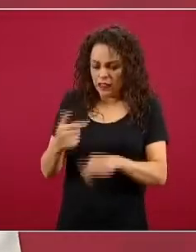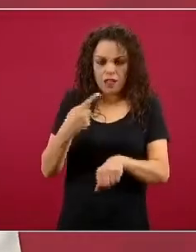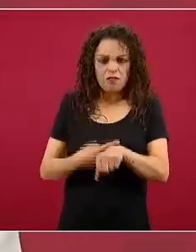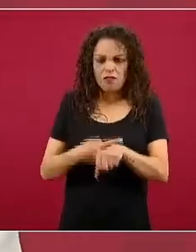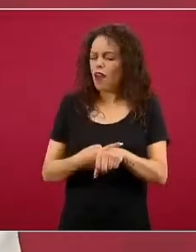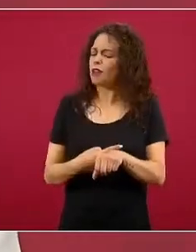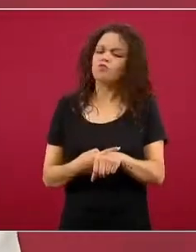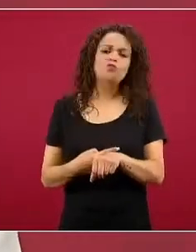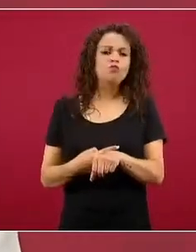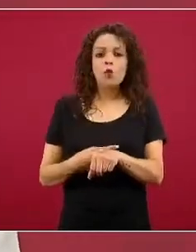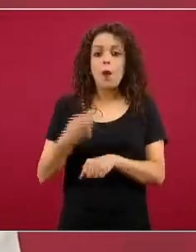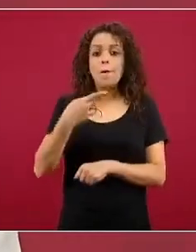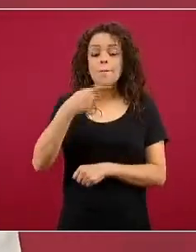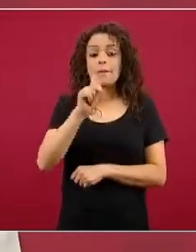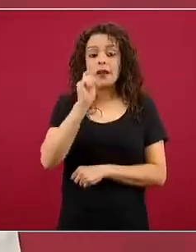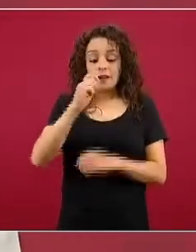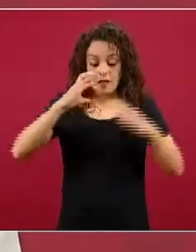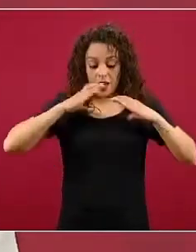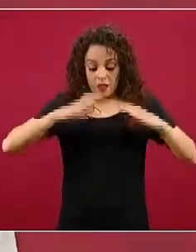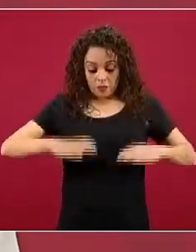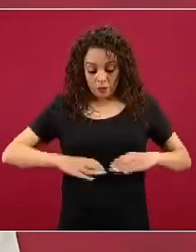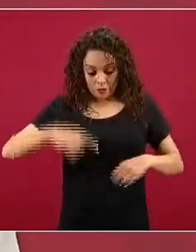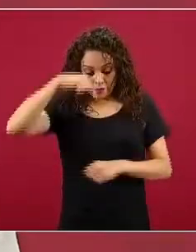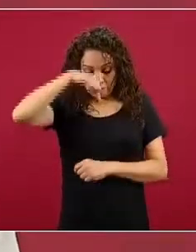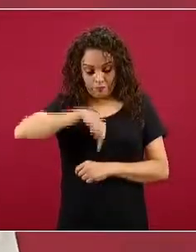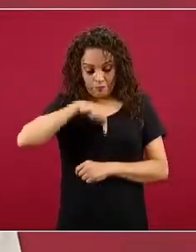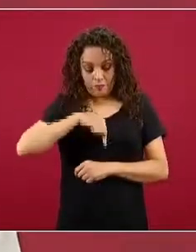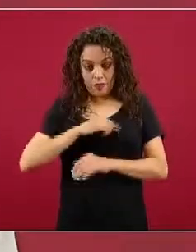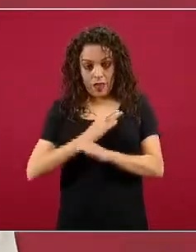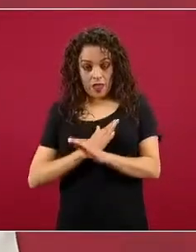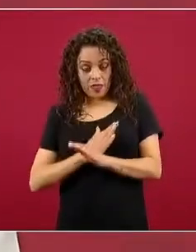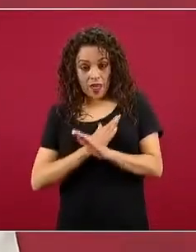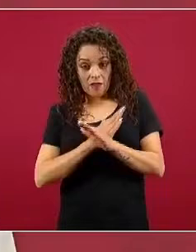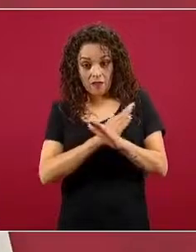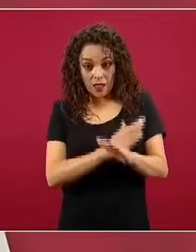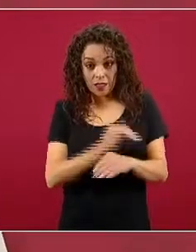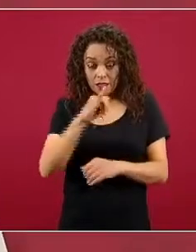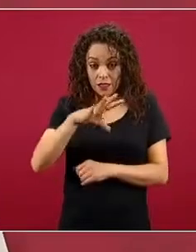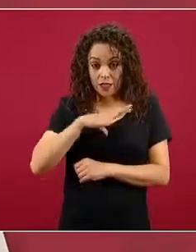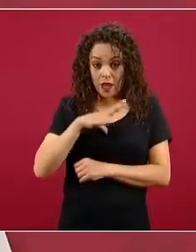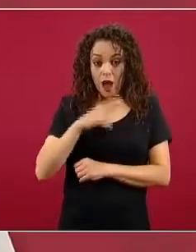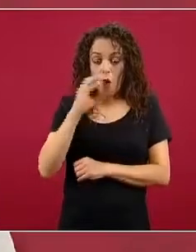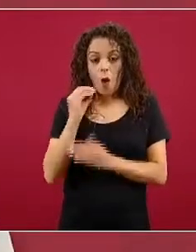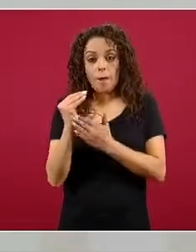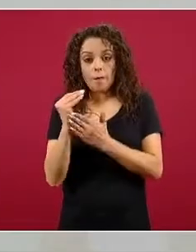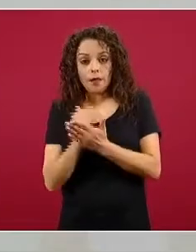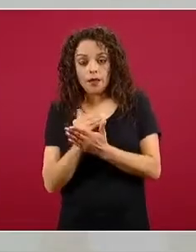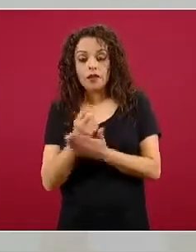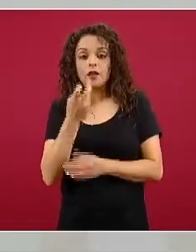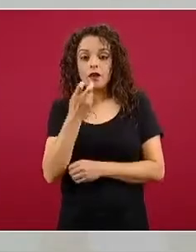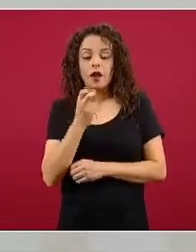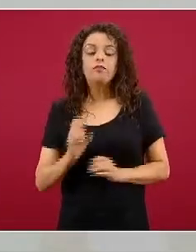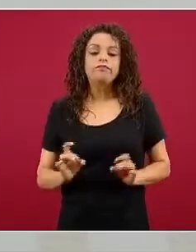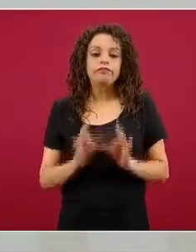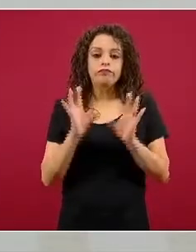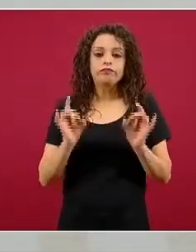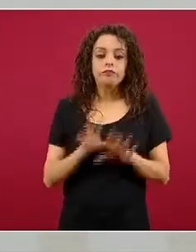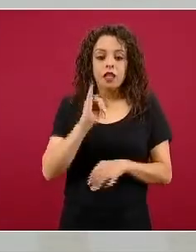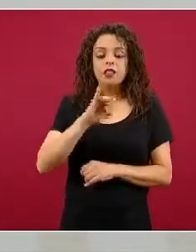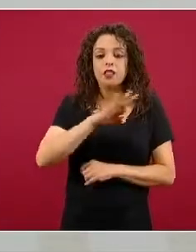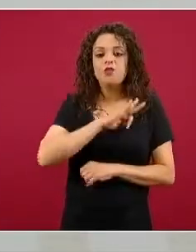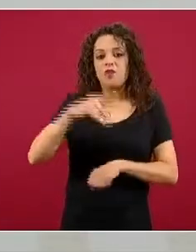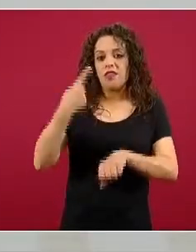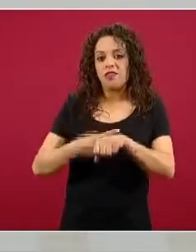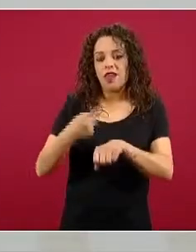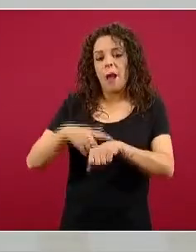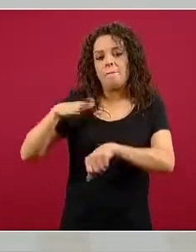condiciones de tu inmunidad que hacen que ciertas personas tengan más probabilidad de enfermarse. Se han hecho esos estudios en donde comparan